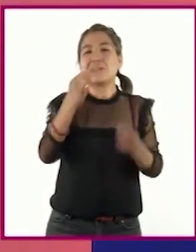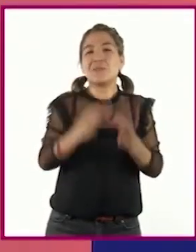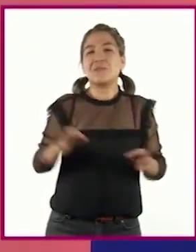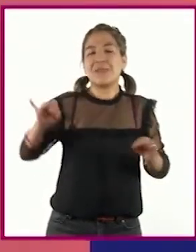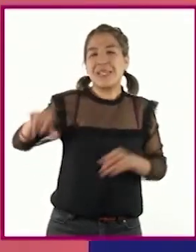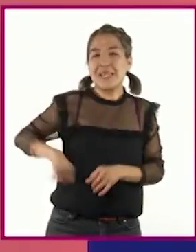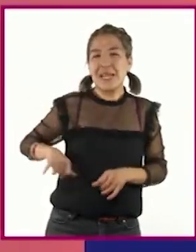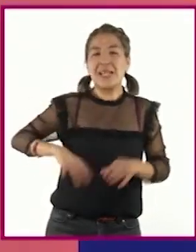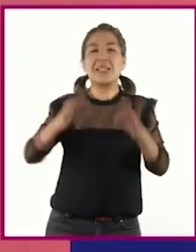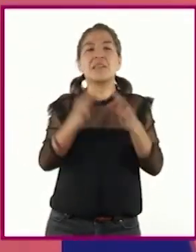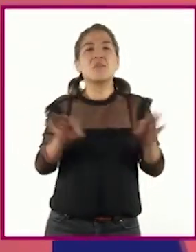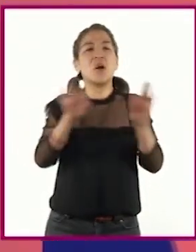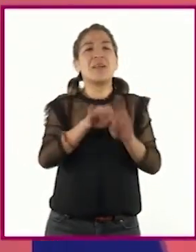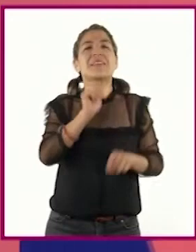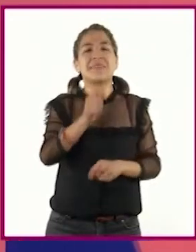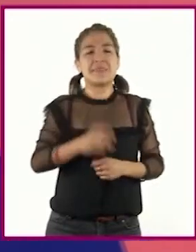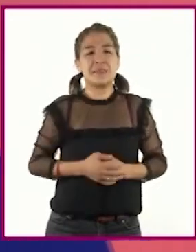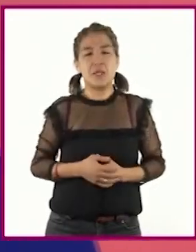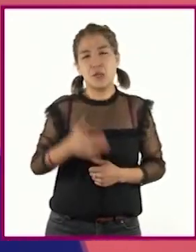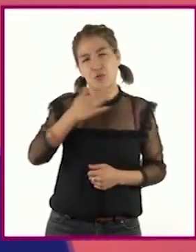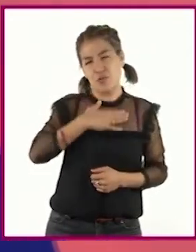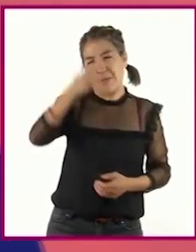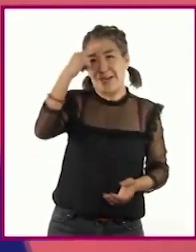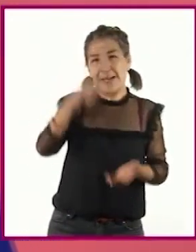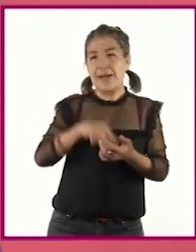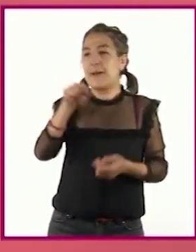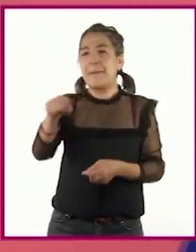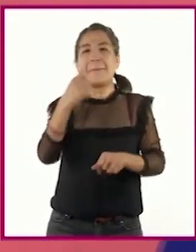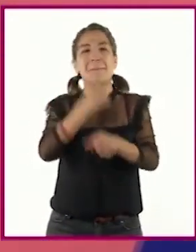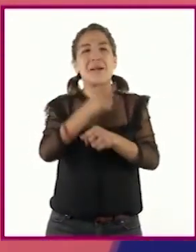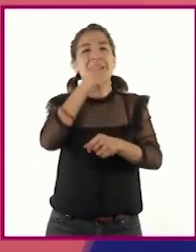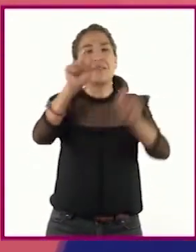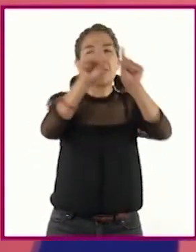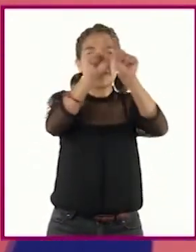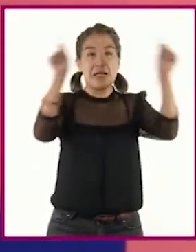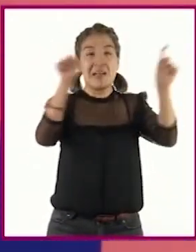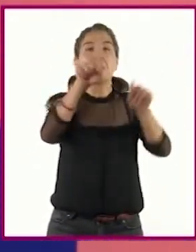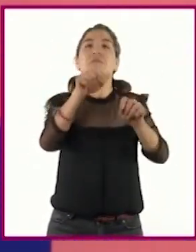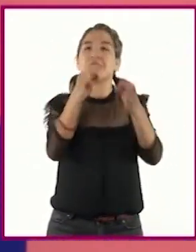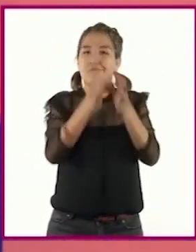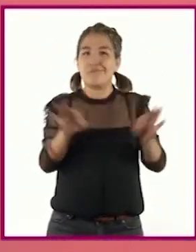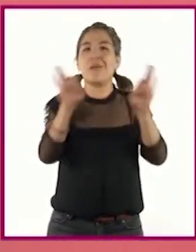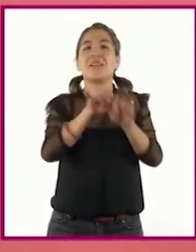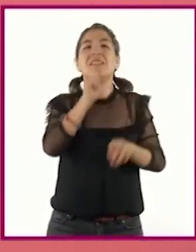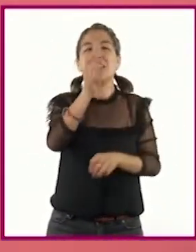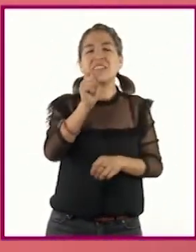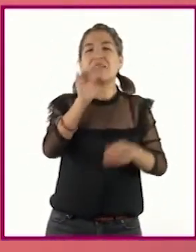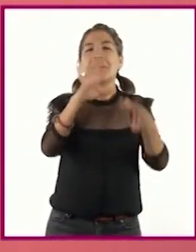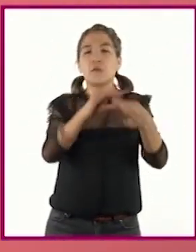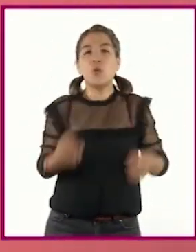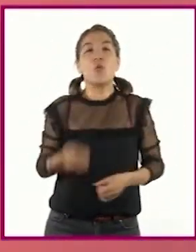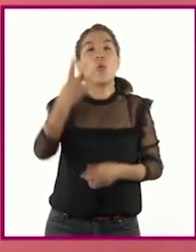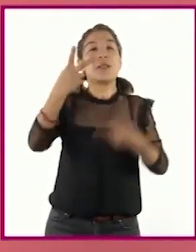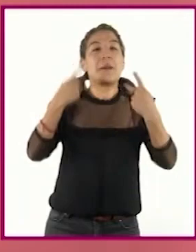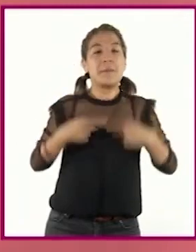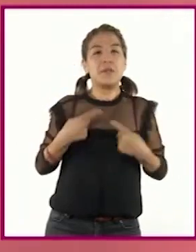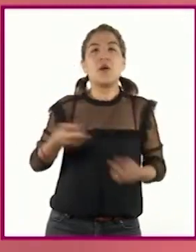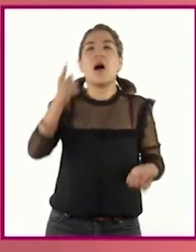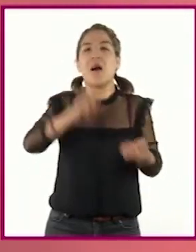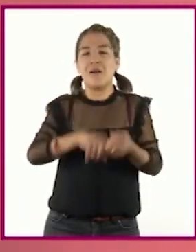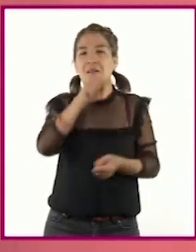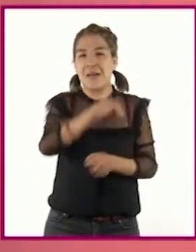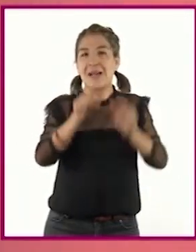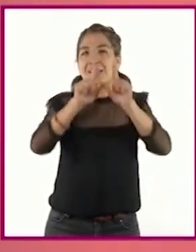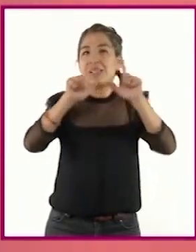sea? Creo que el primer párrafo también es importante, ya que menciona cuántos habitantes hablan